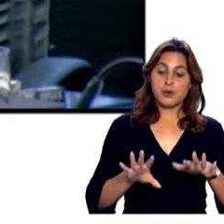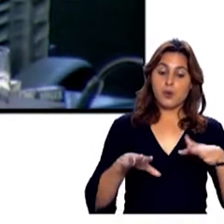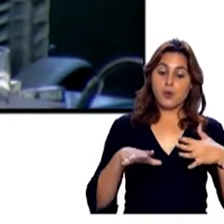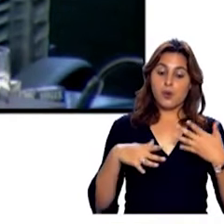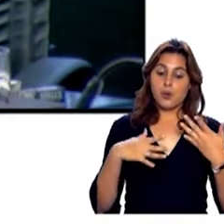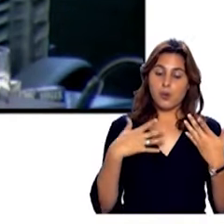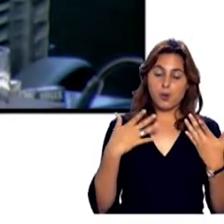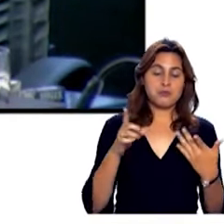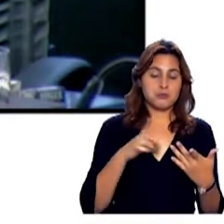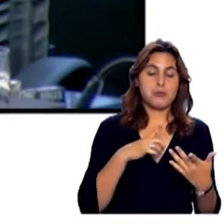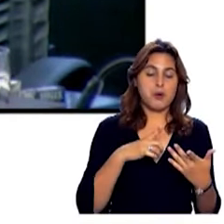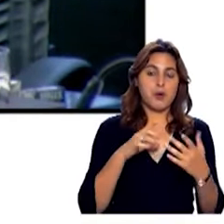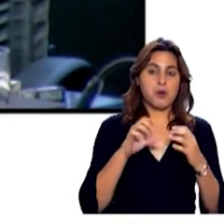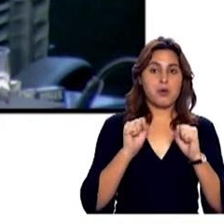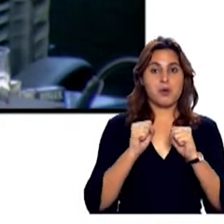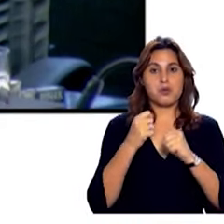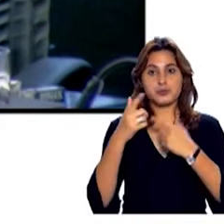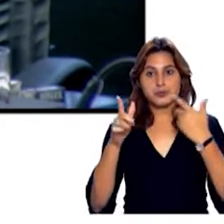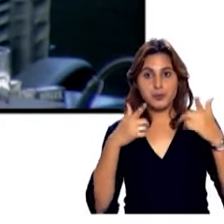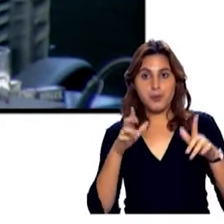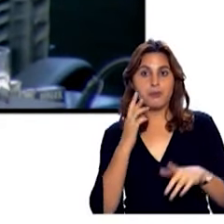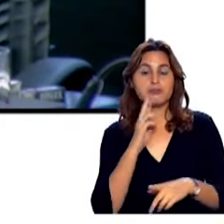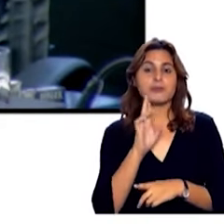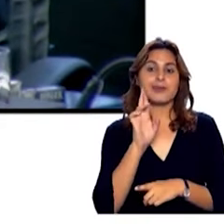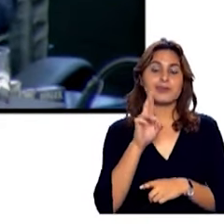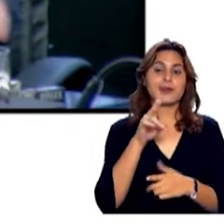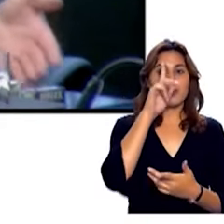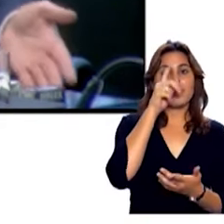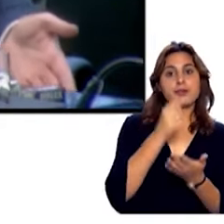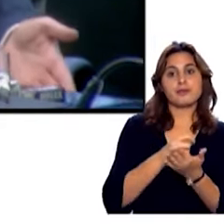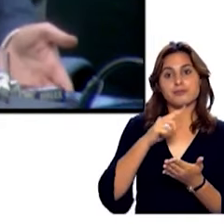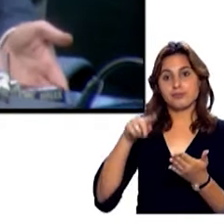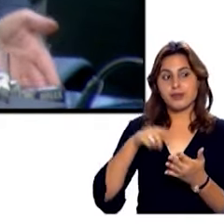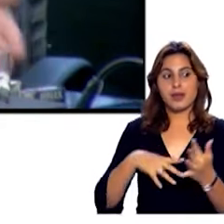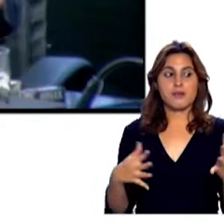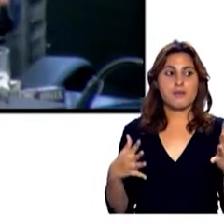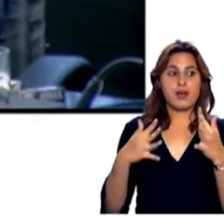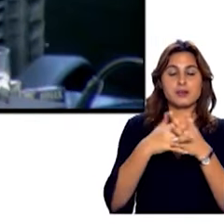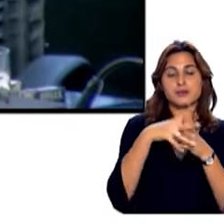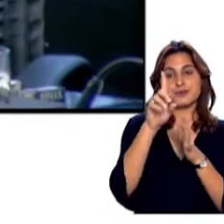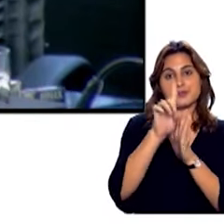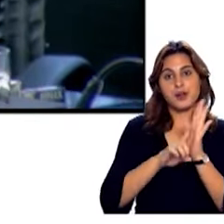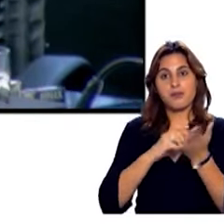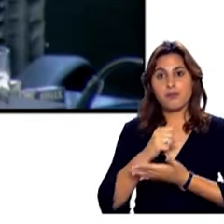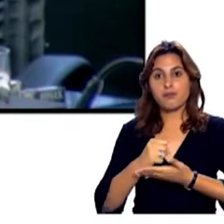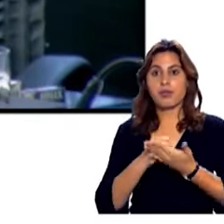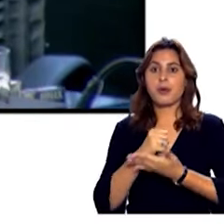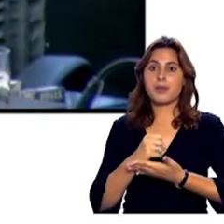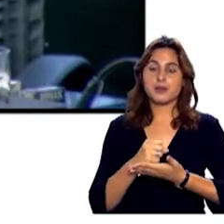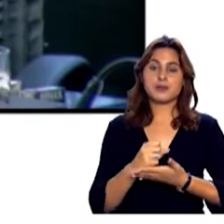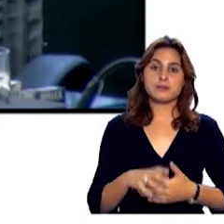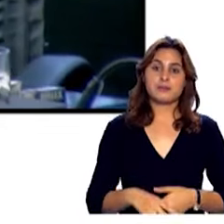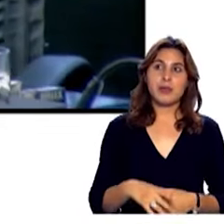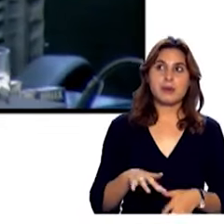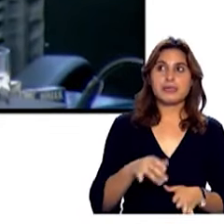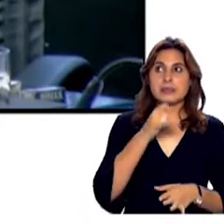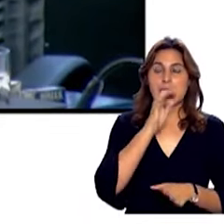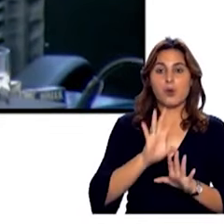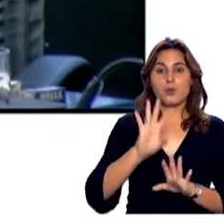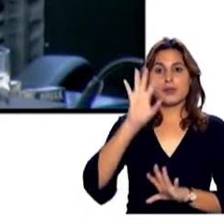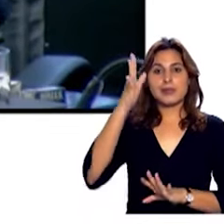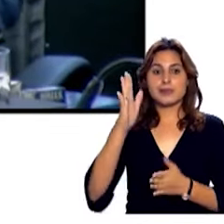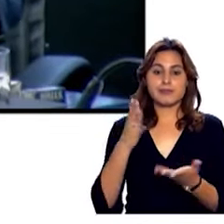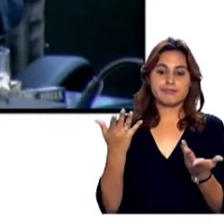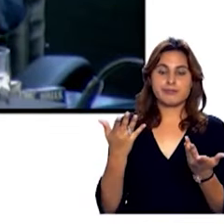tiv es la infracción de derechos fundamentales me supongo que aquí ocurre lo mismo en Brasil ocurre en todo el mundo el derecho procesal penal